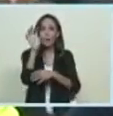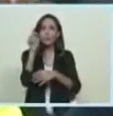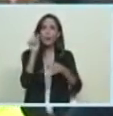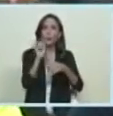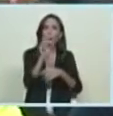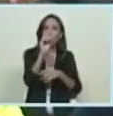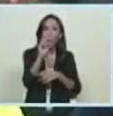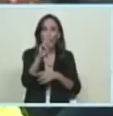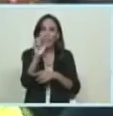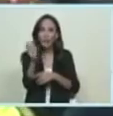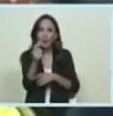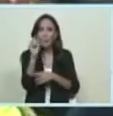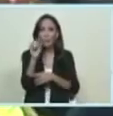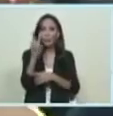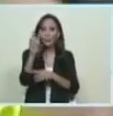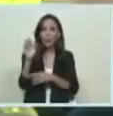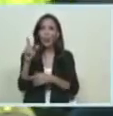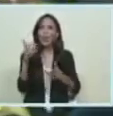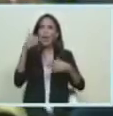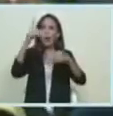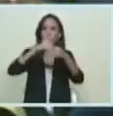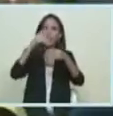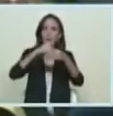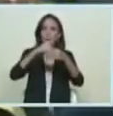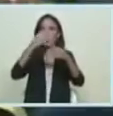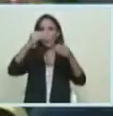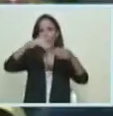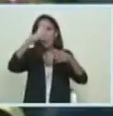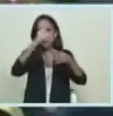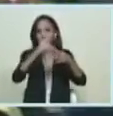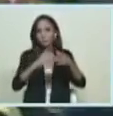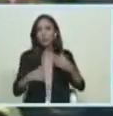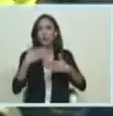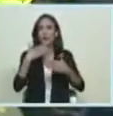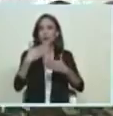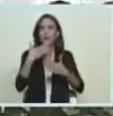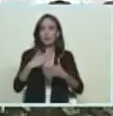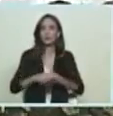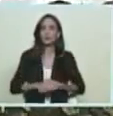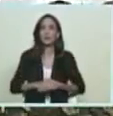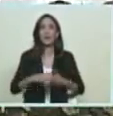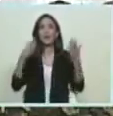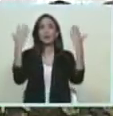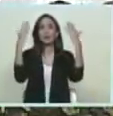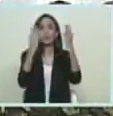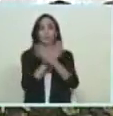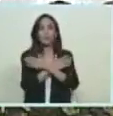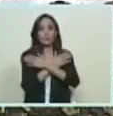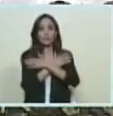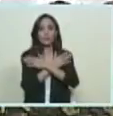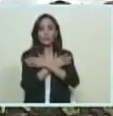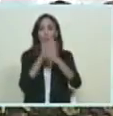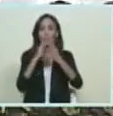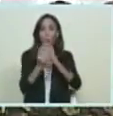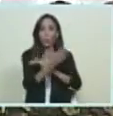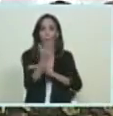mipatria.org.be y completar los datos. Venceremos, presidente. Muchas gracias. Felicidades a todos.